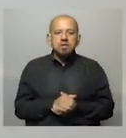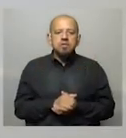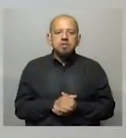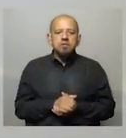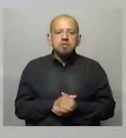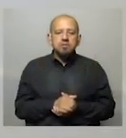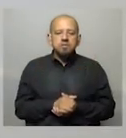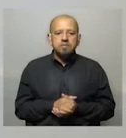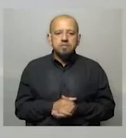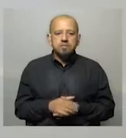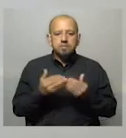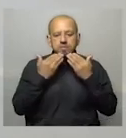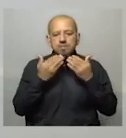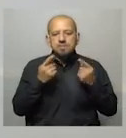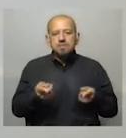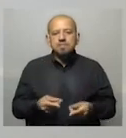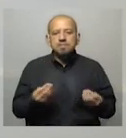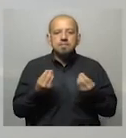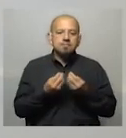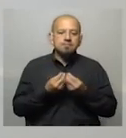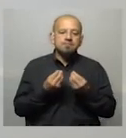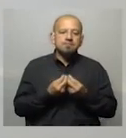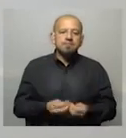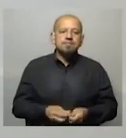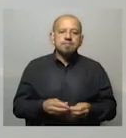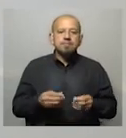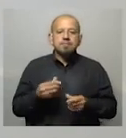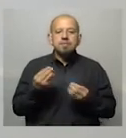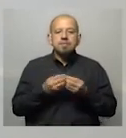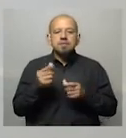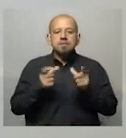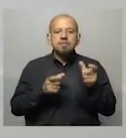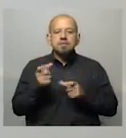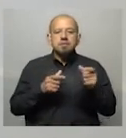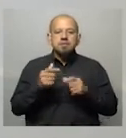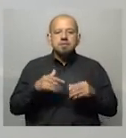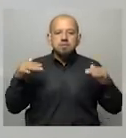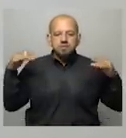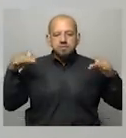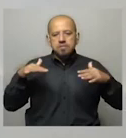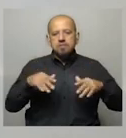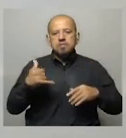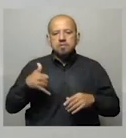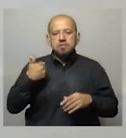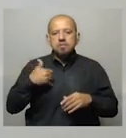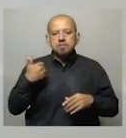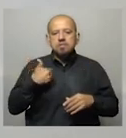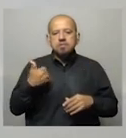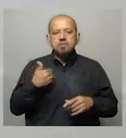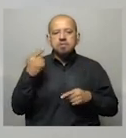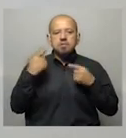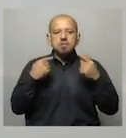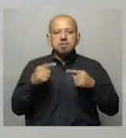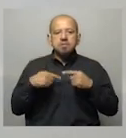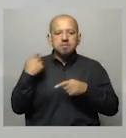vos, Macarena, y éxitos. Que venga mucha gente y que cada vez más jóvenes y de diferentes